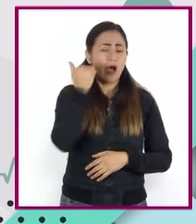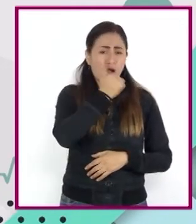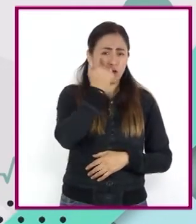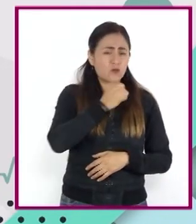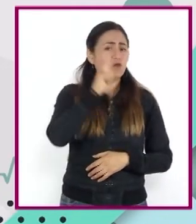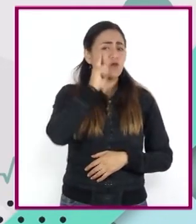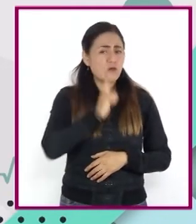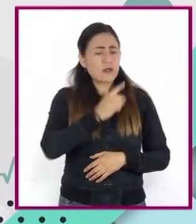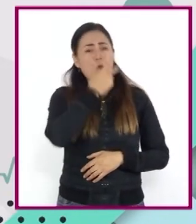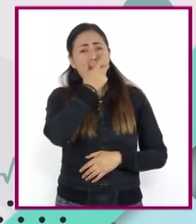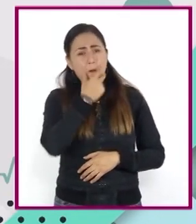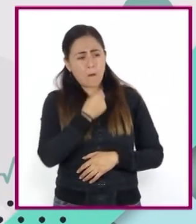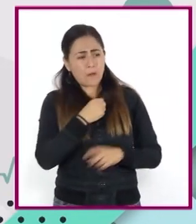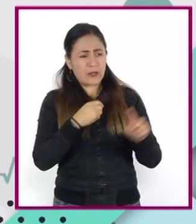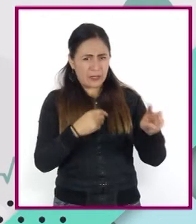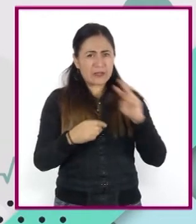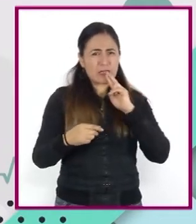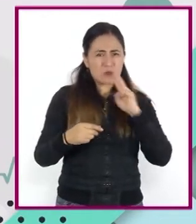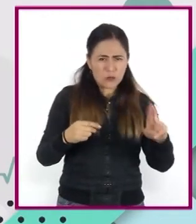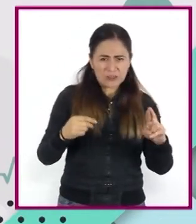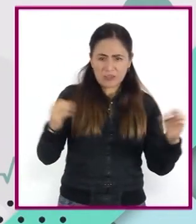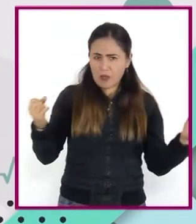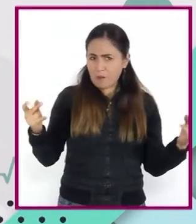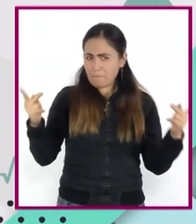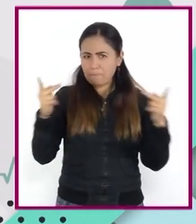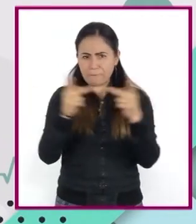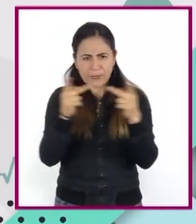alumnos que respondieron la encuesta en línea.